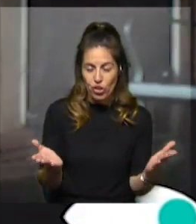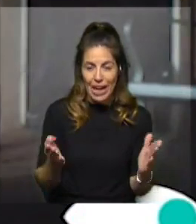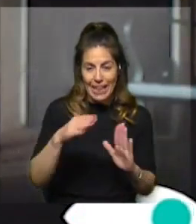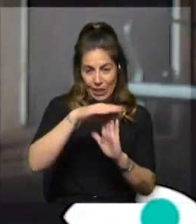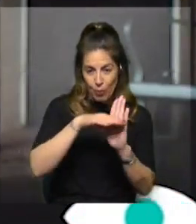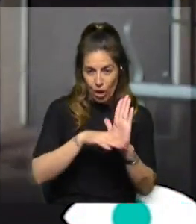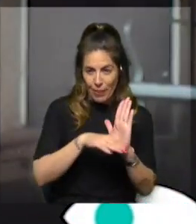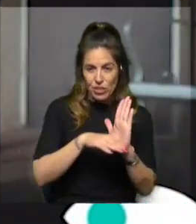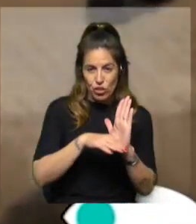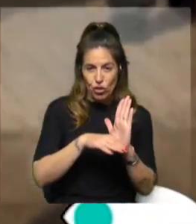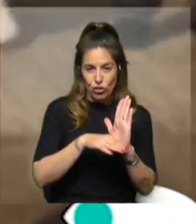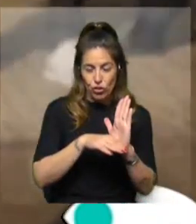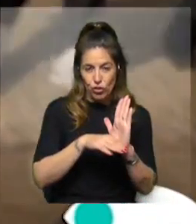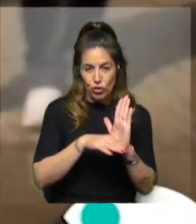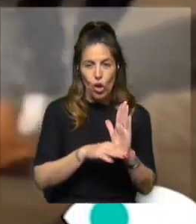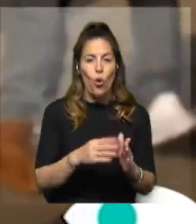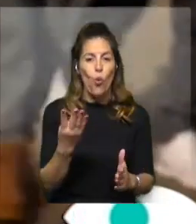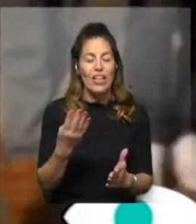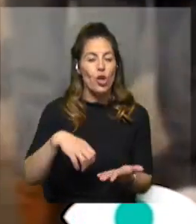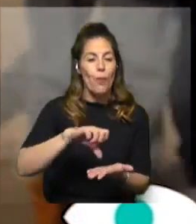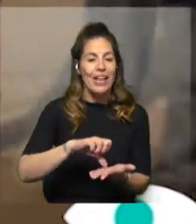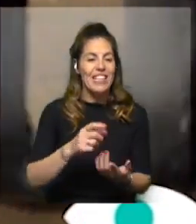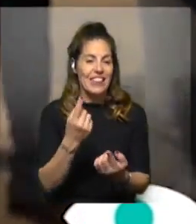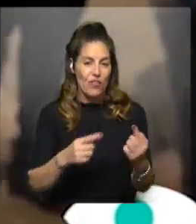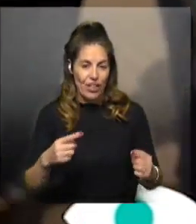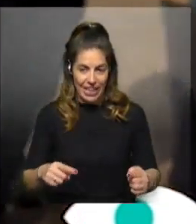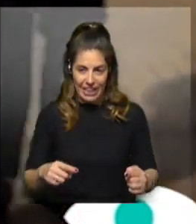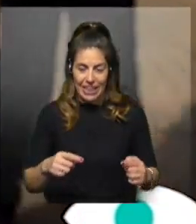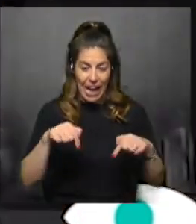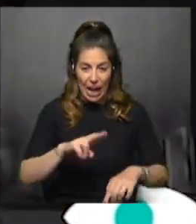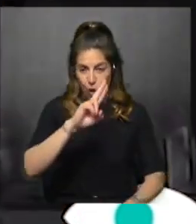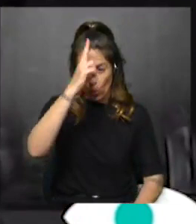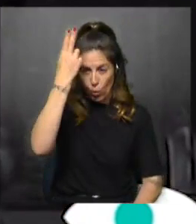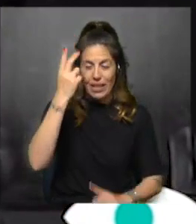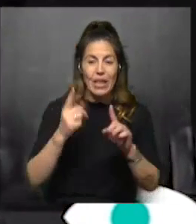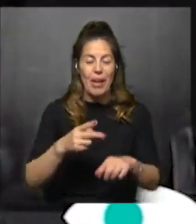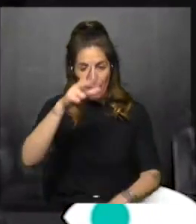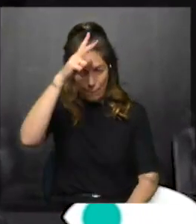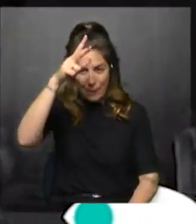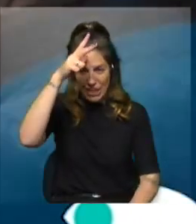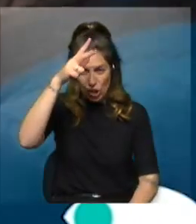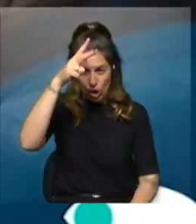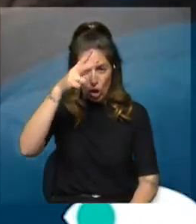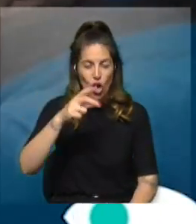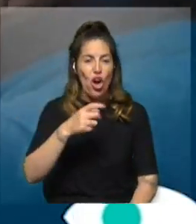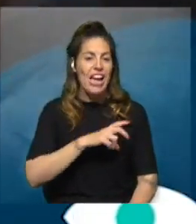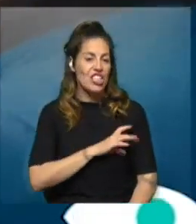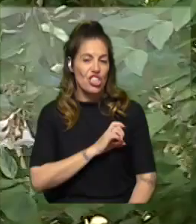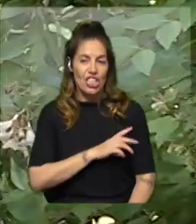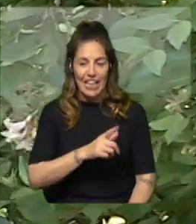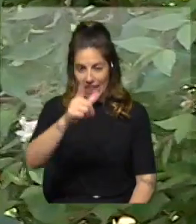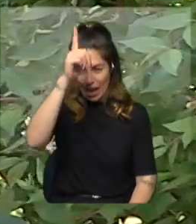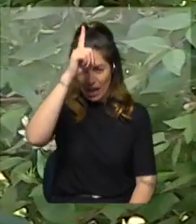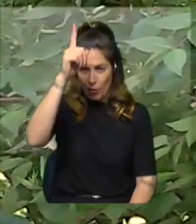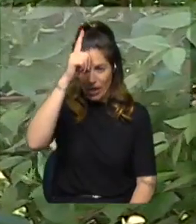programación en 4 países diferentes, va a estar aquí en Uruguay, pero también en México, en Chile y en Alemania.